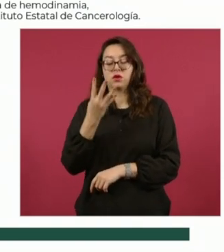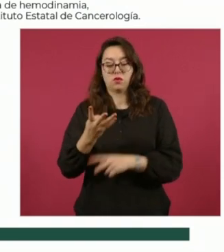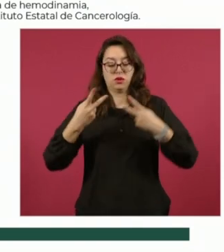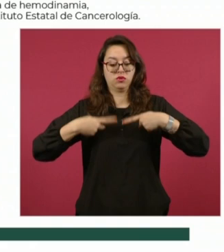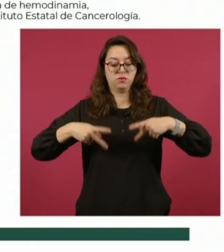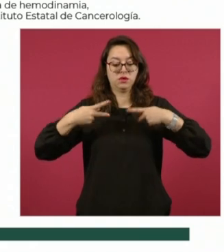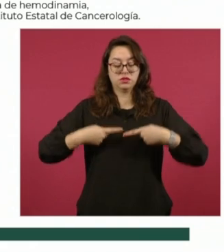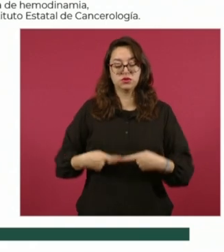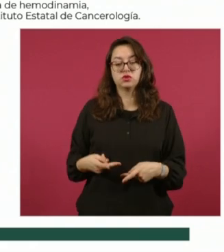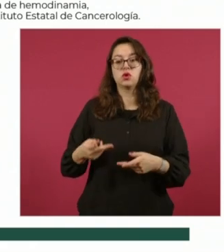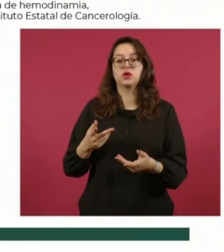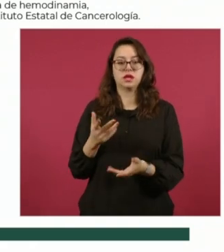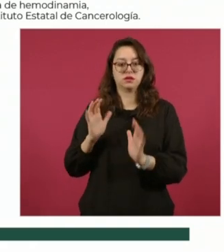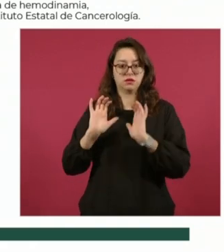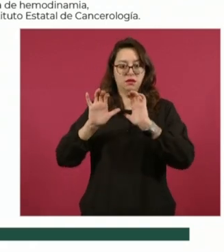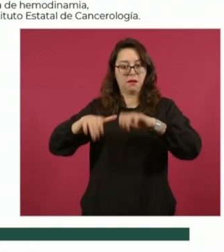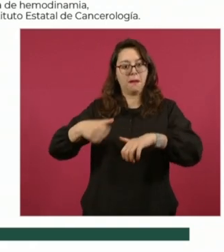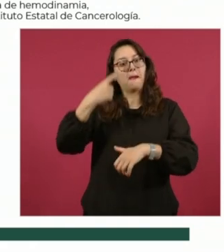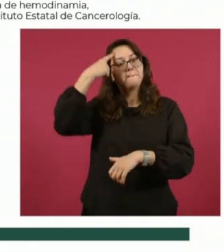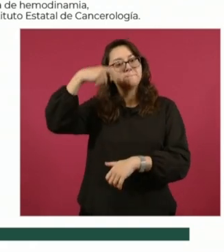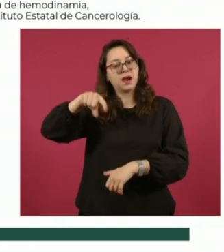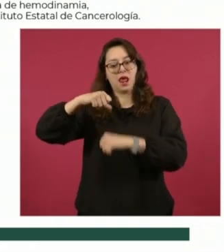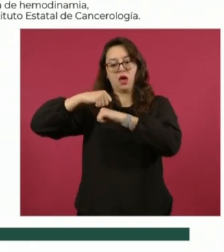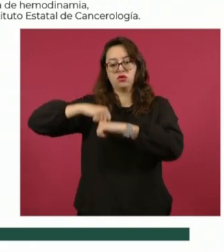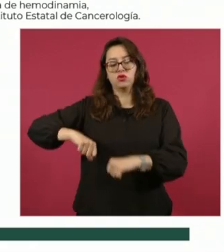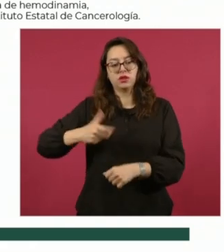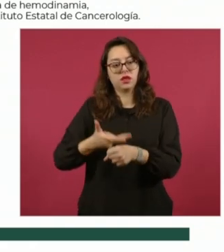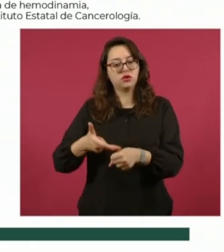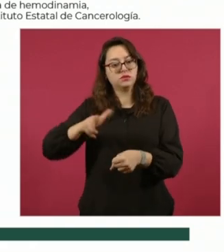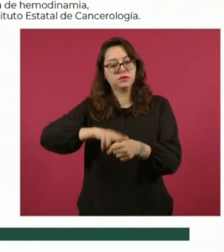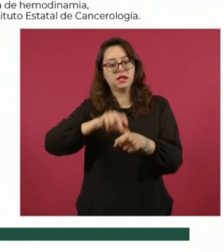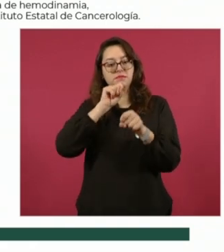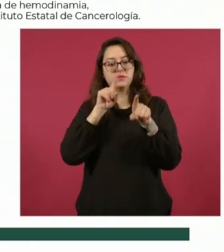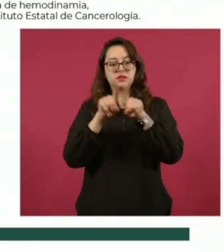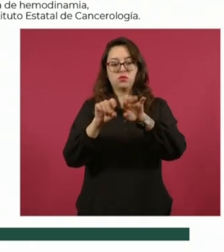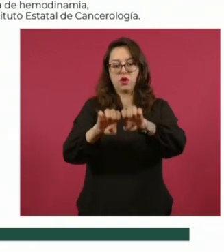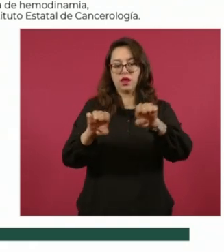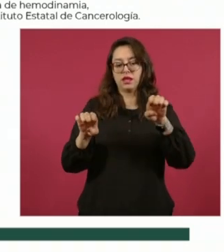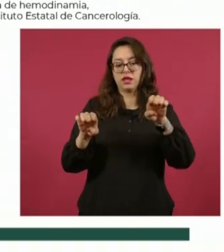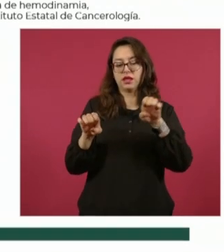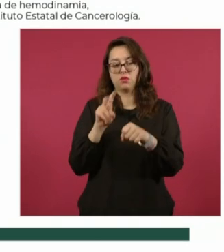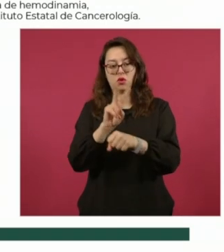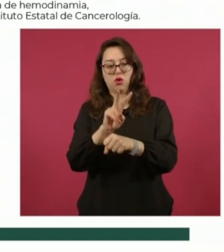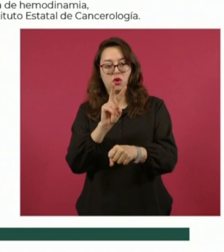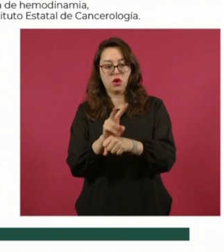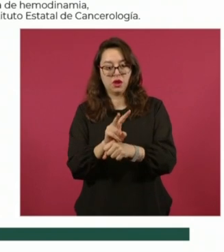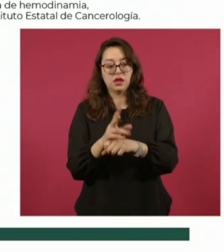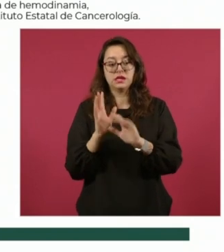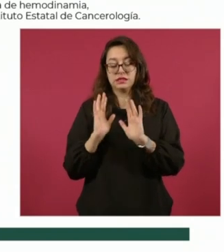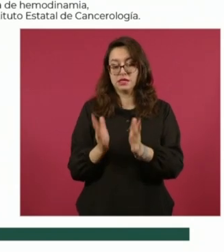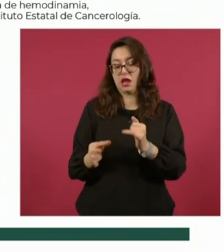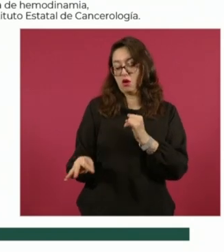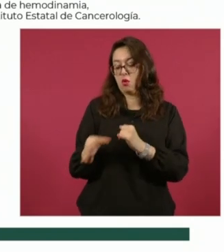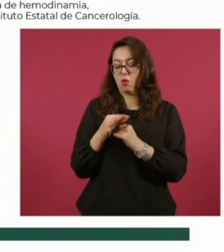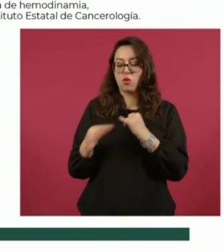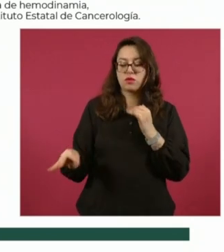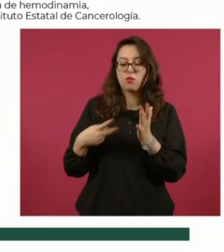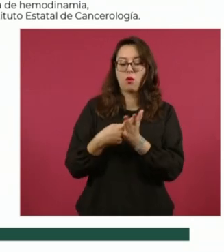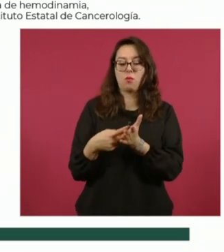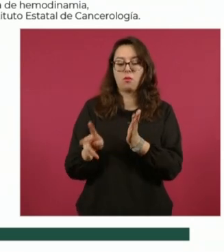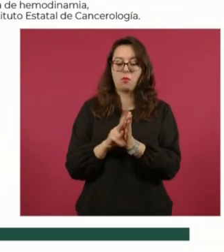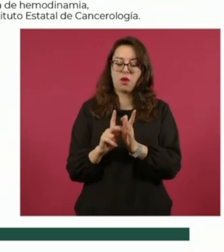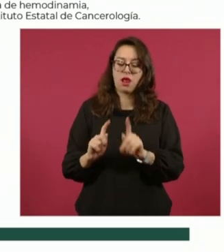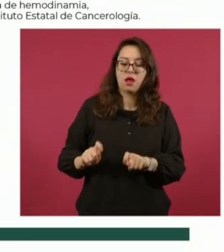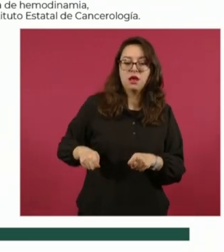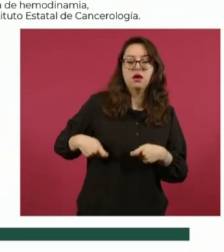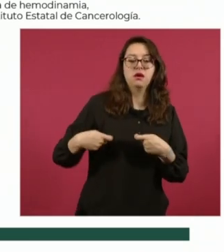para los cuerpos de gobierno, los equipos de supervisión y también hay una última etapa de